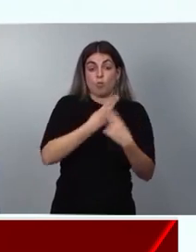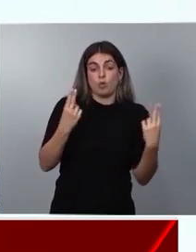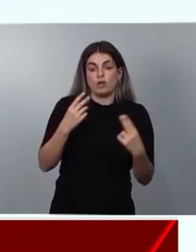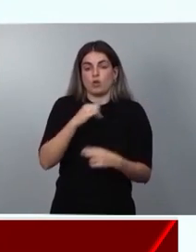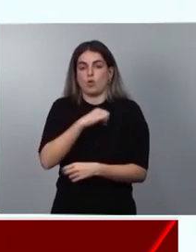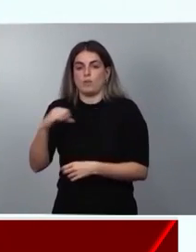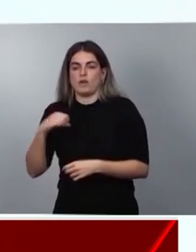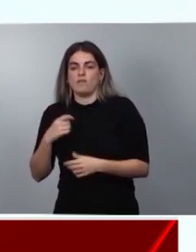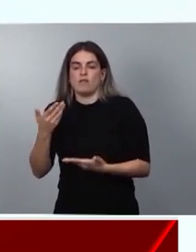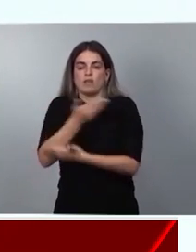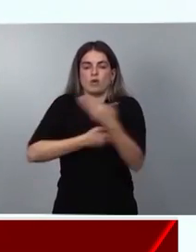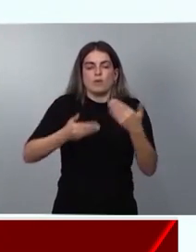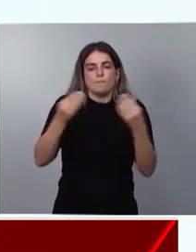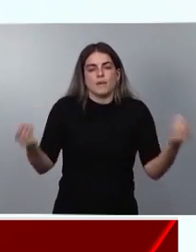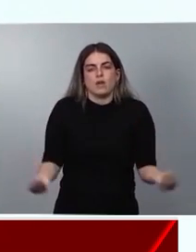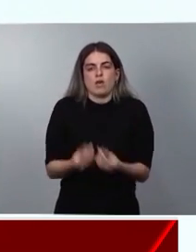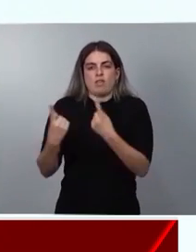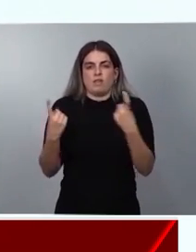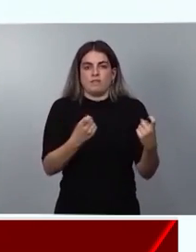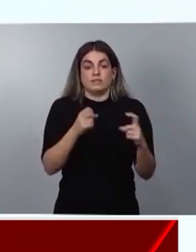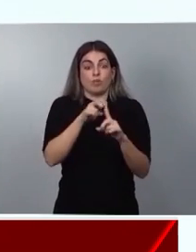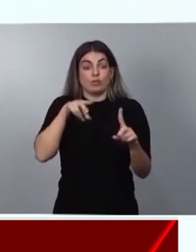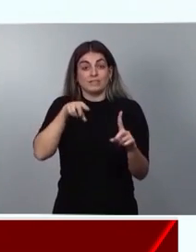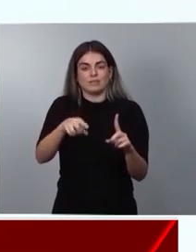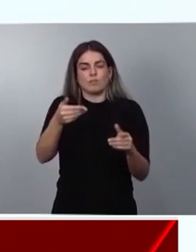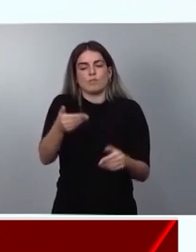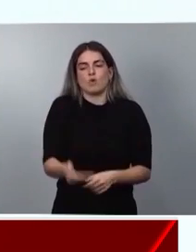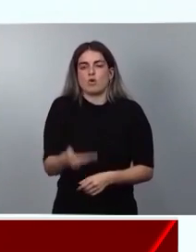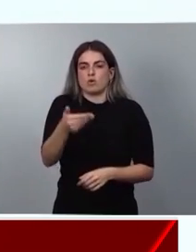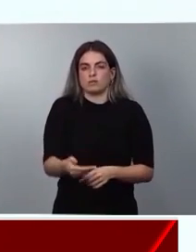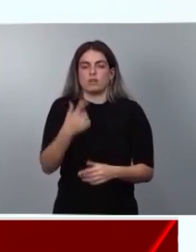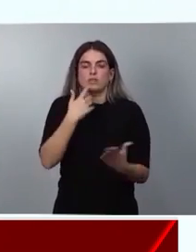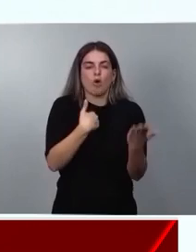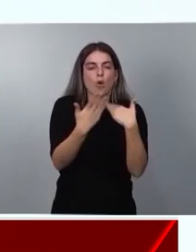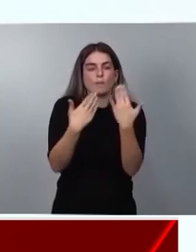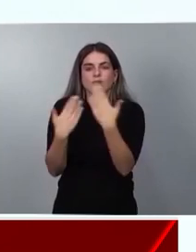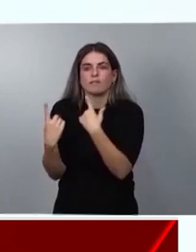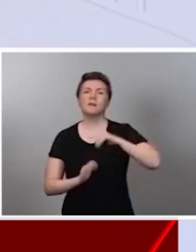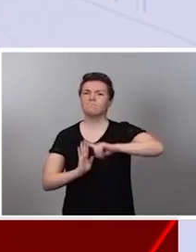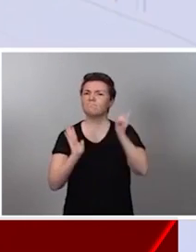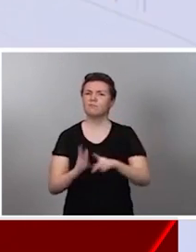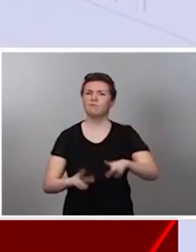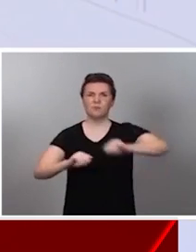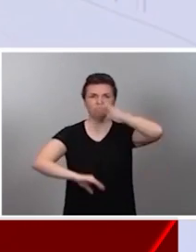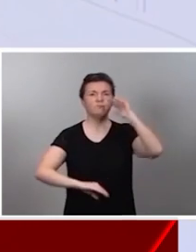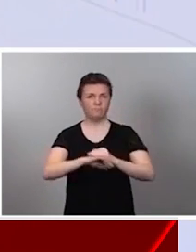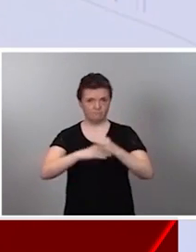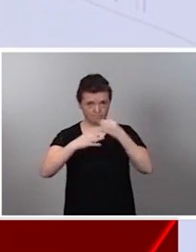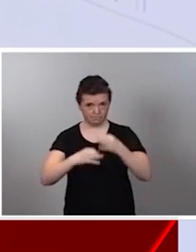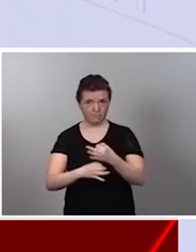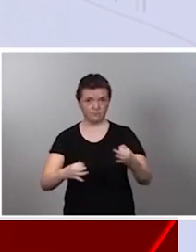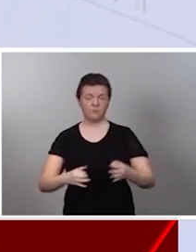generaciones están completamente desinformadas y, lo que es aún más grave,